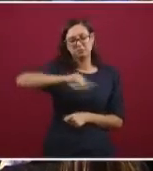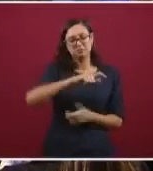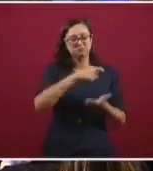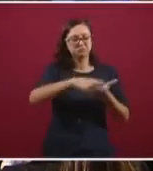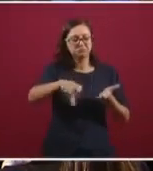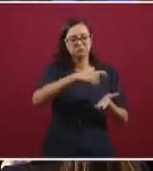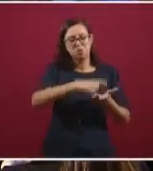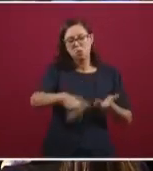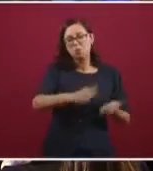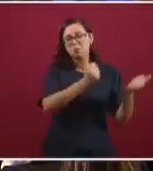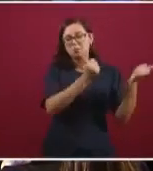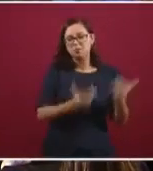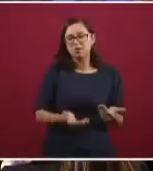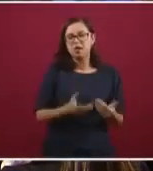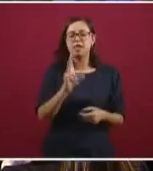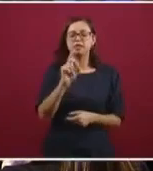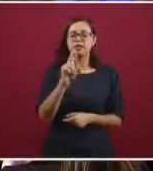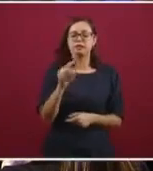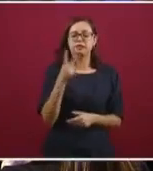10 años